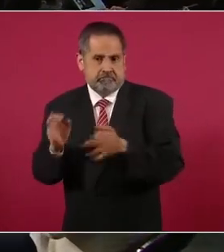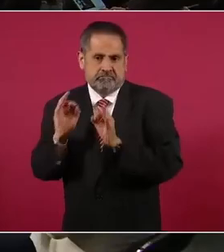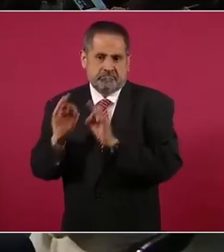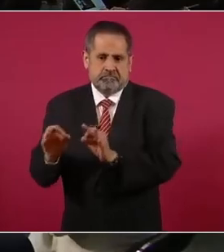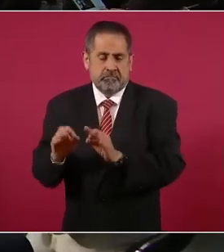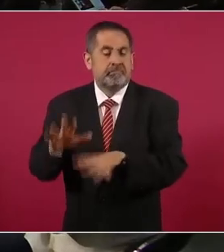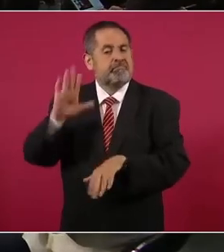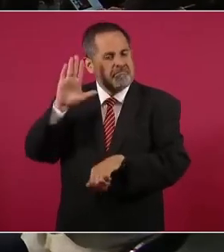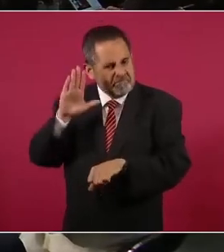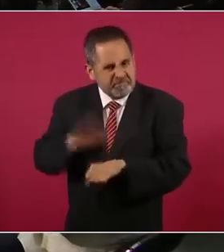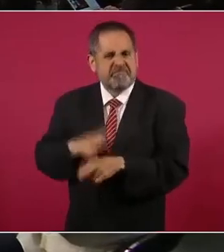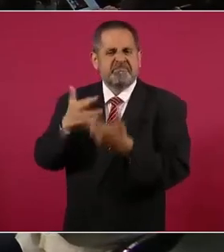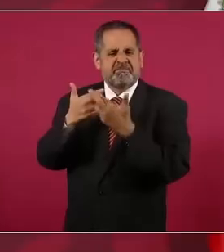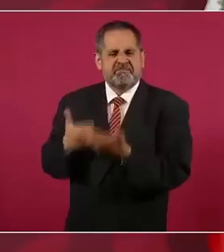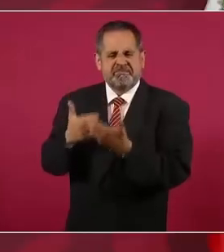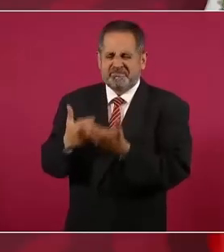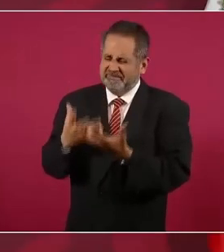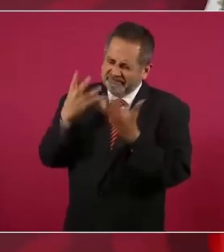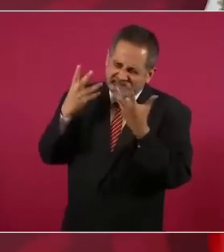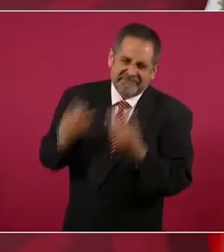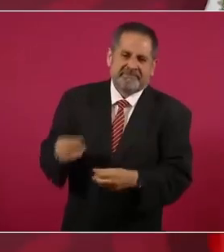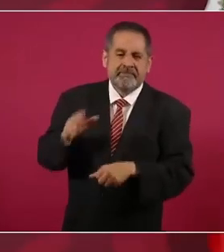con más petróleo.